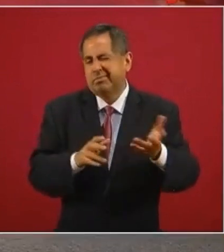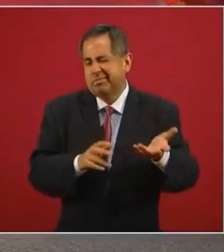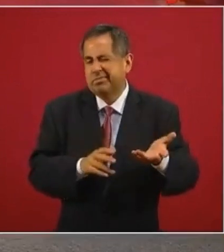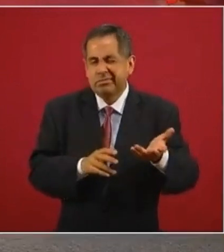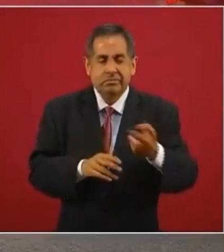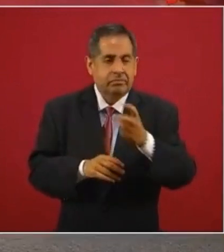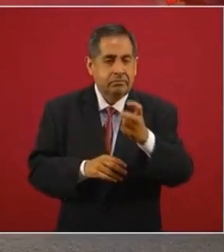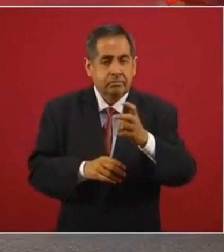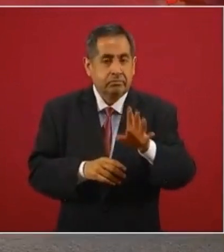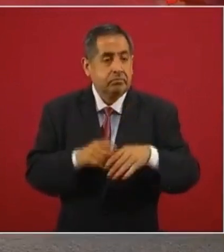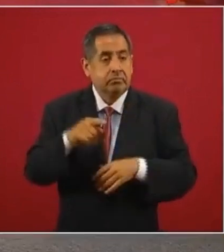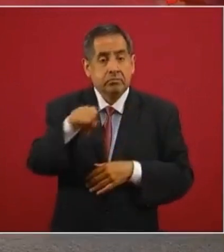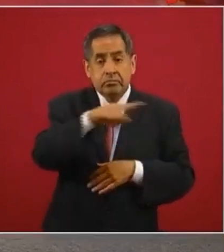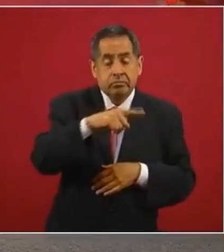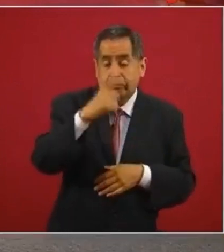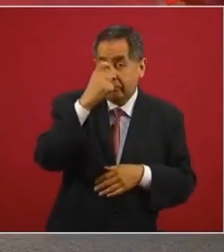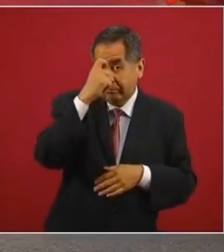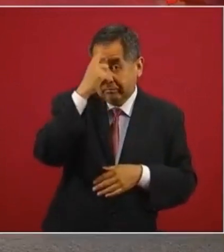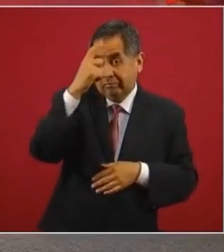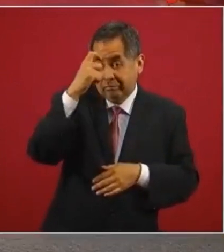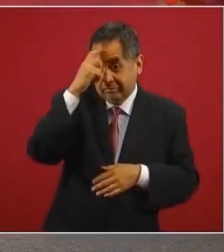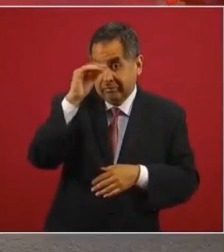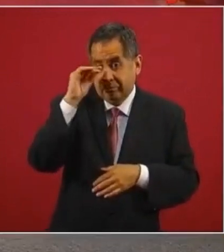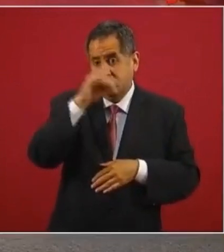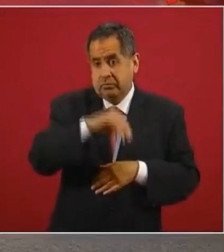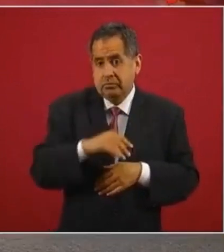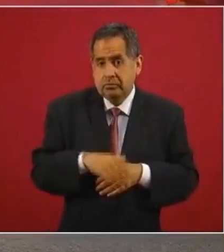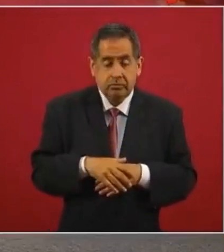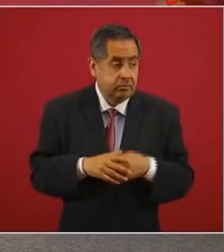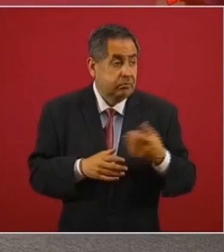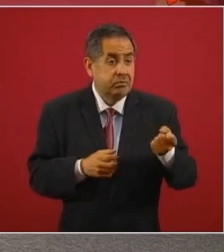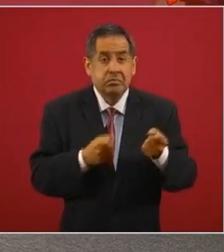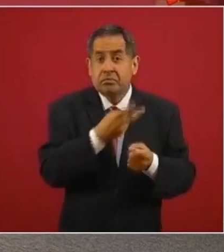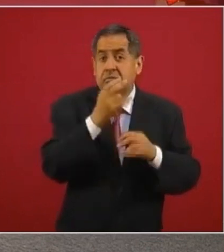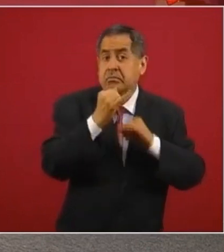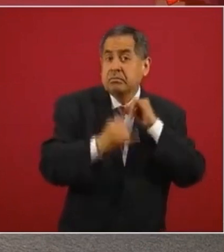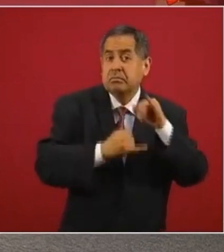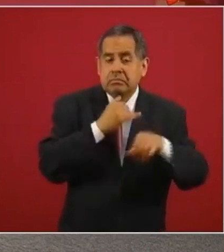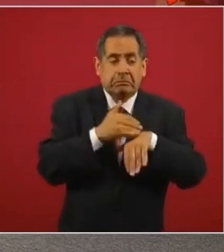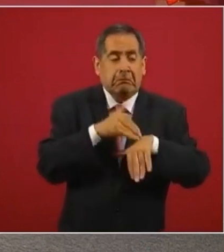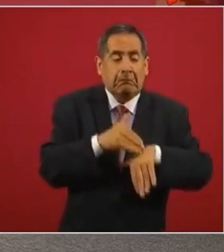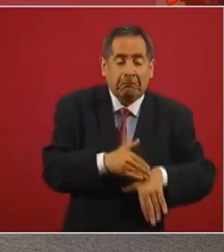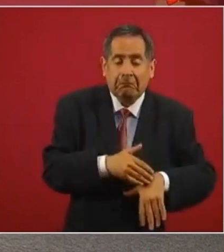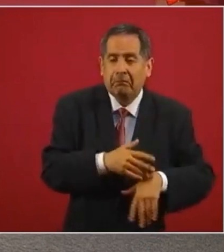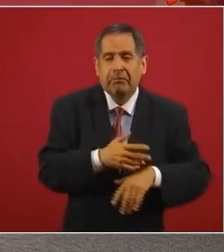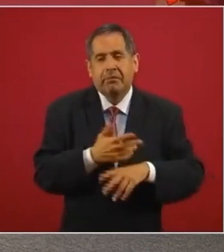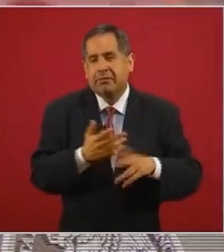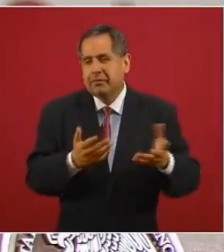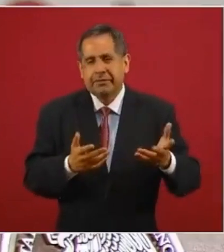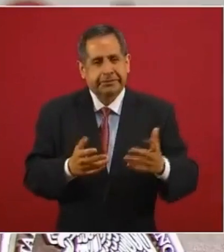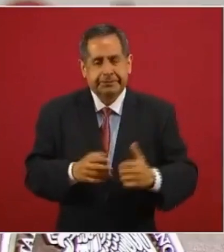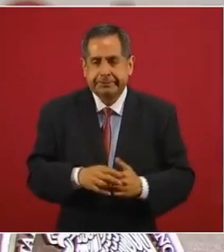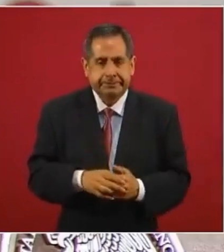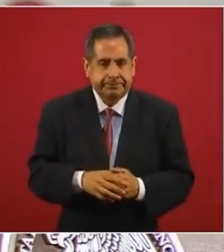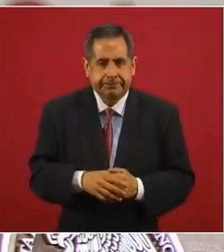Entonces, por eso inventaron y se prestaron hasta agencias internacionales,